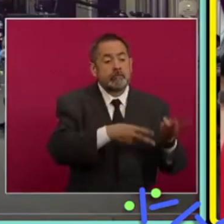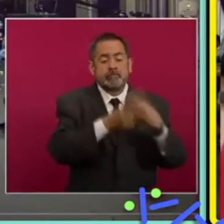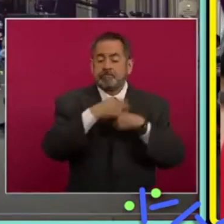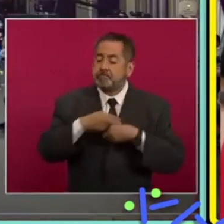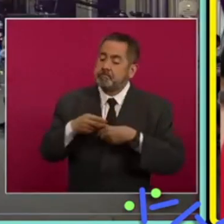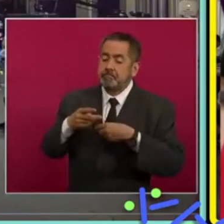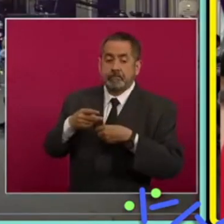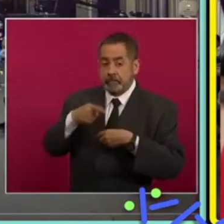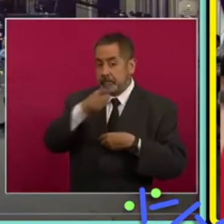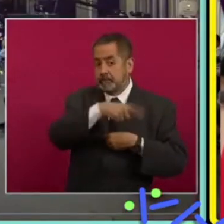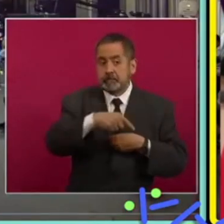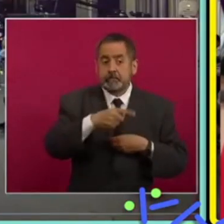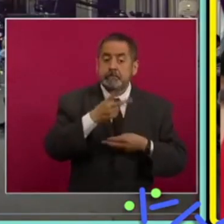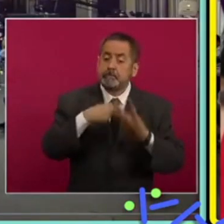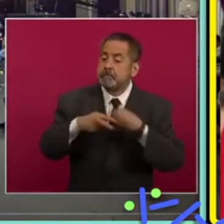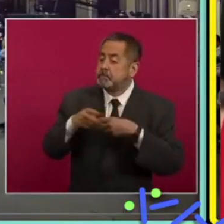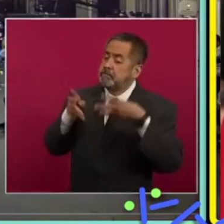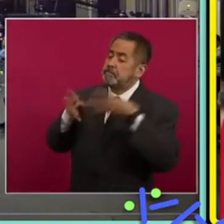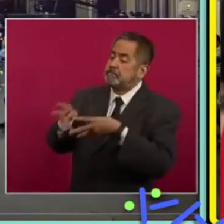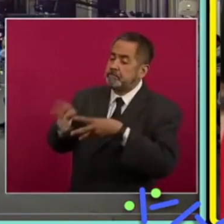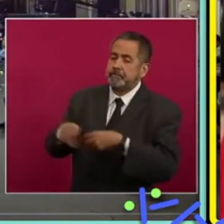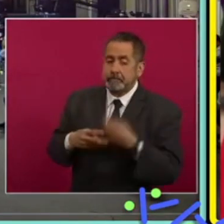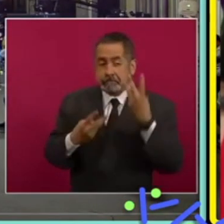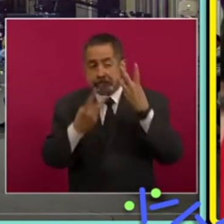jalarnos las orejas